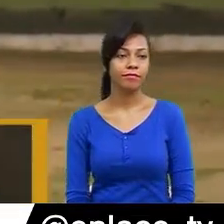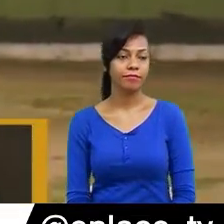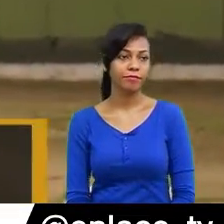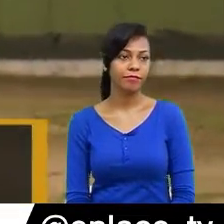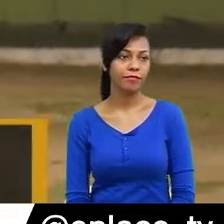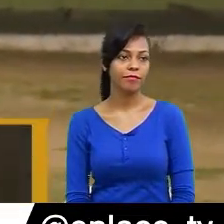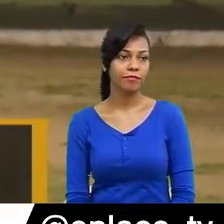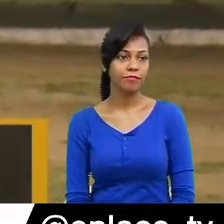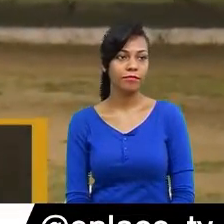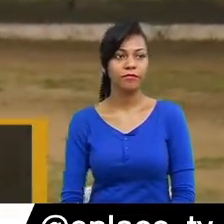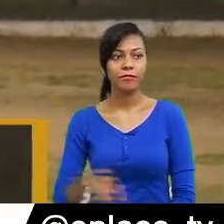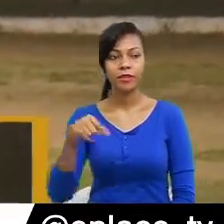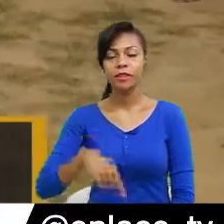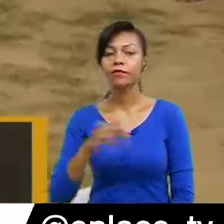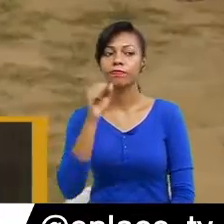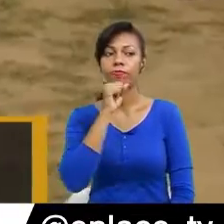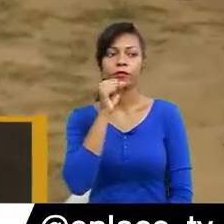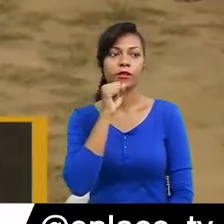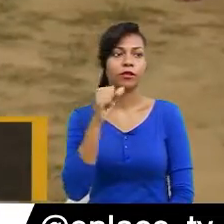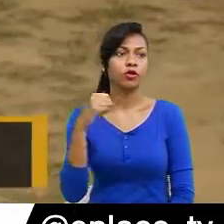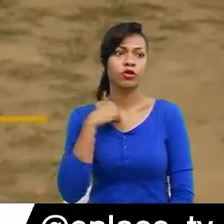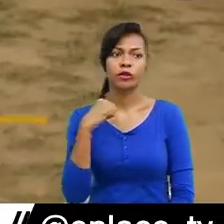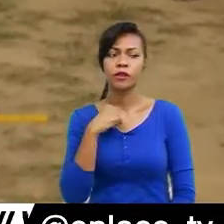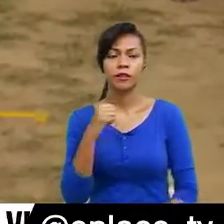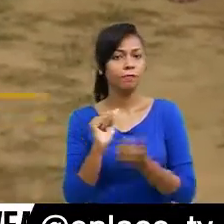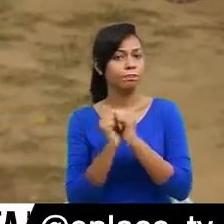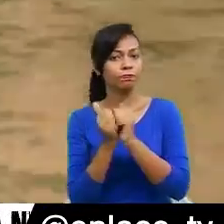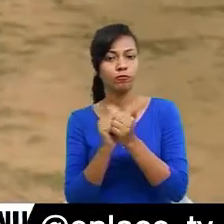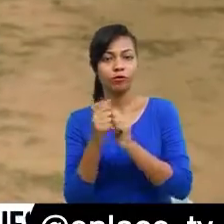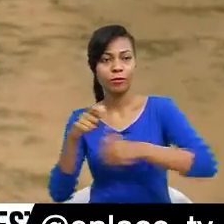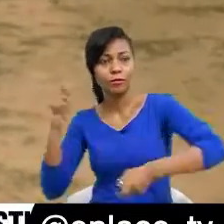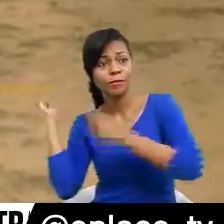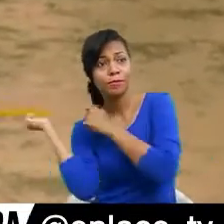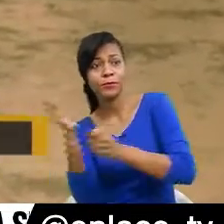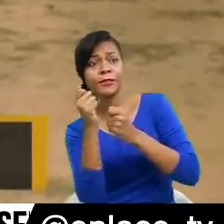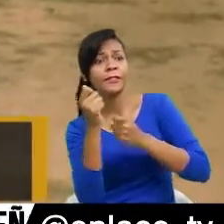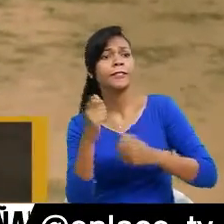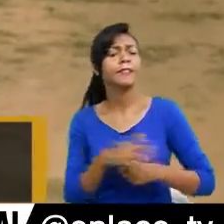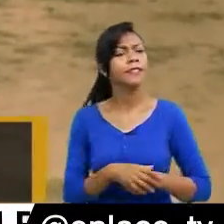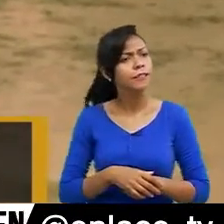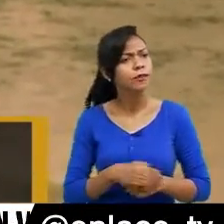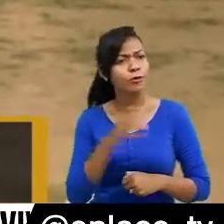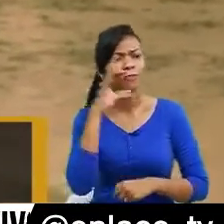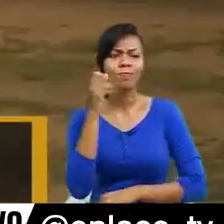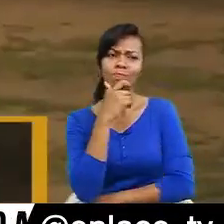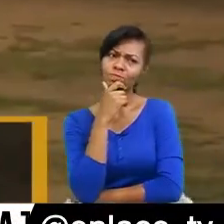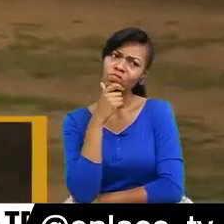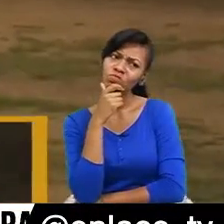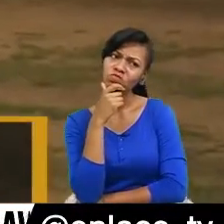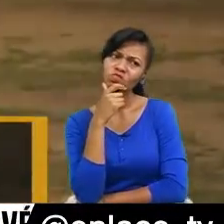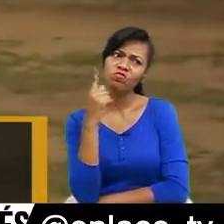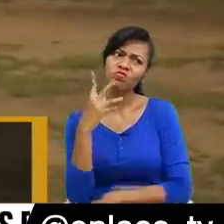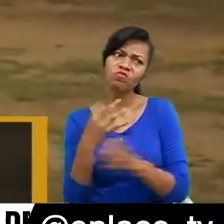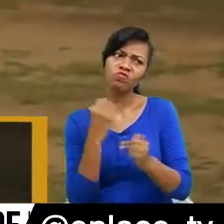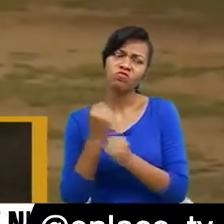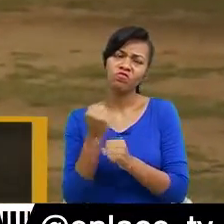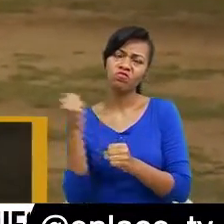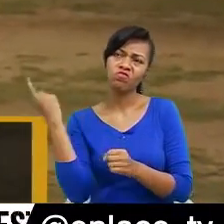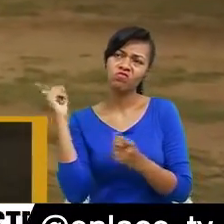que Barranca Bermeja no cuenta con un escenario deportivo para la práctica del béisbol, Carlos Manuel Díaz decidió desde hace 3 años cambiar de